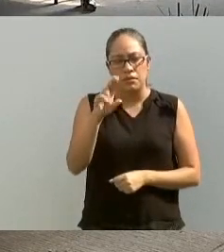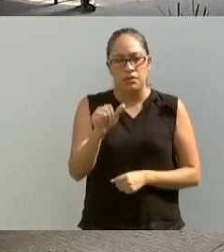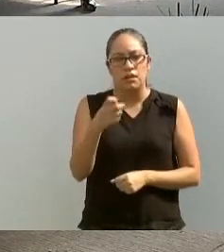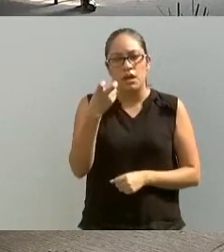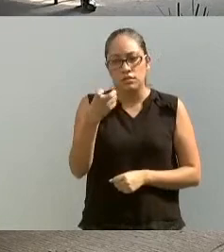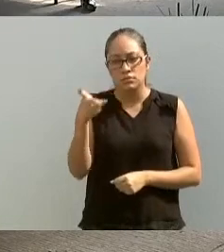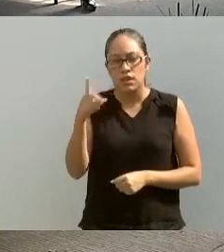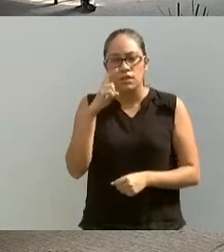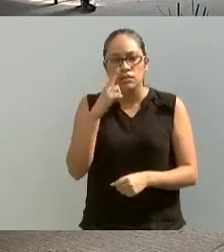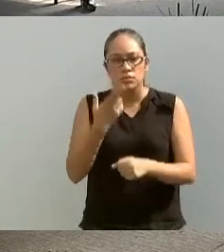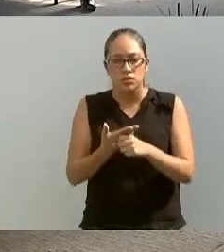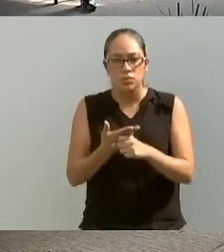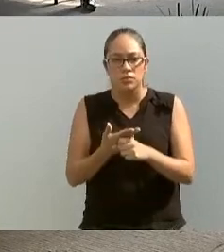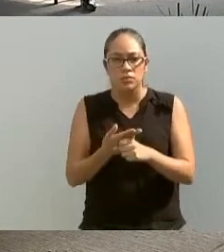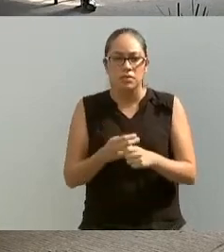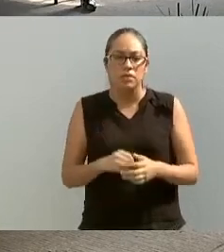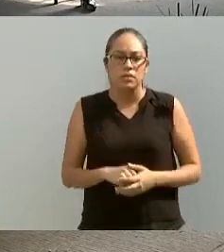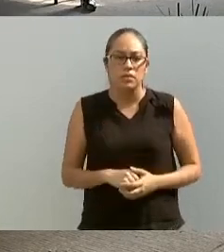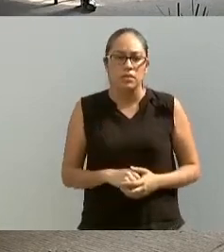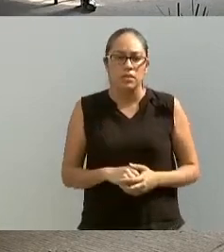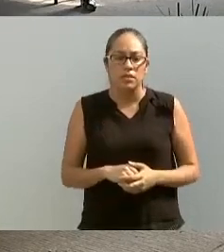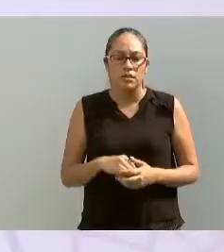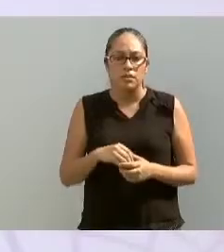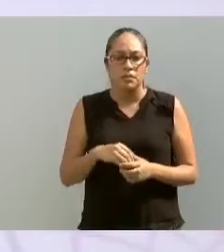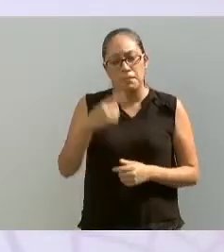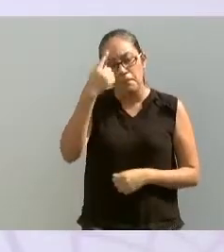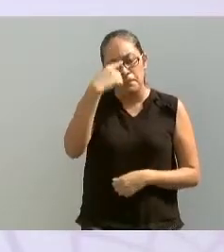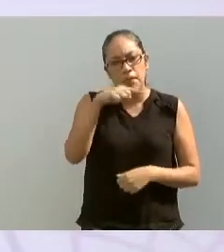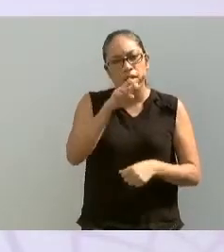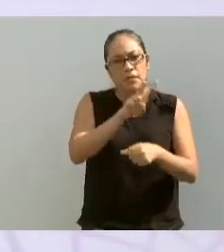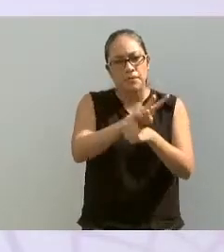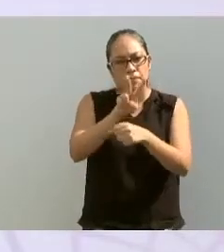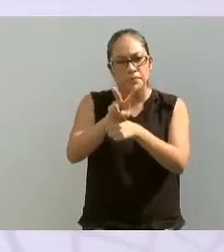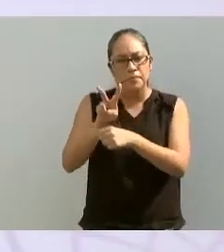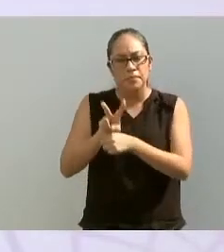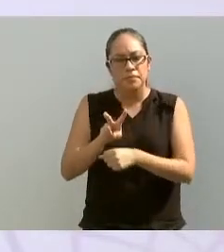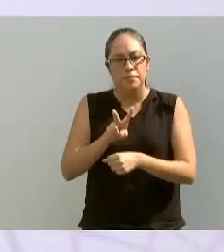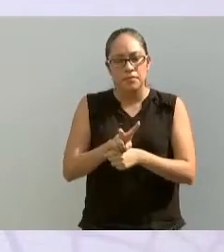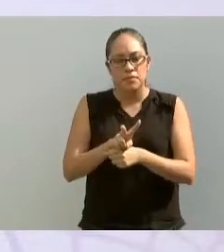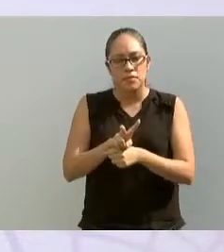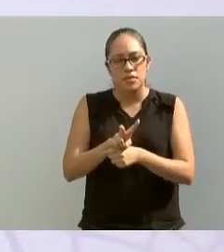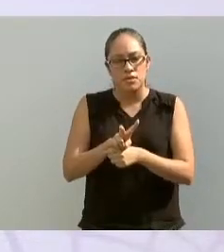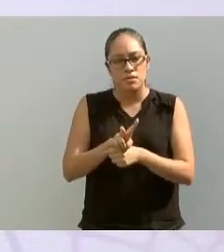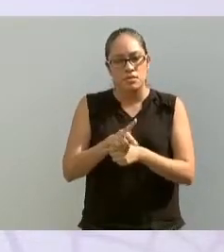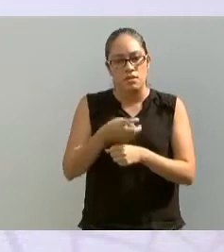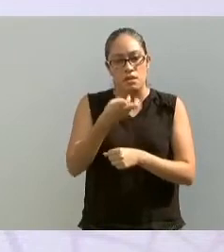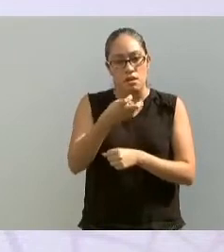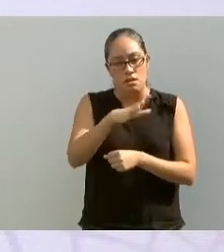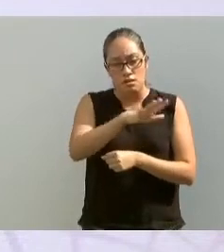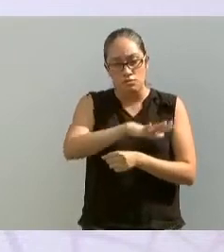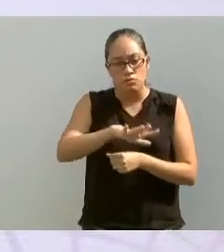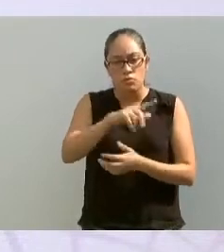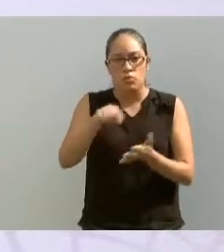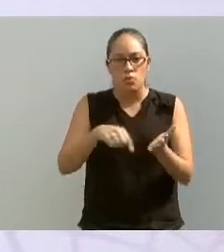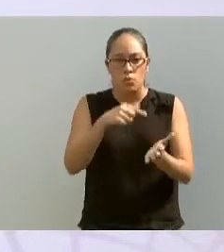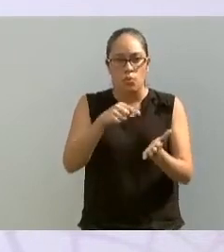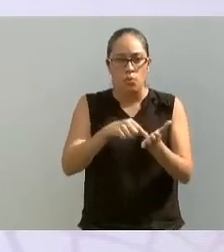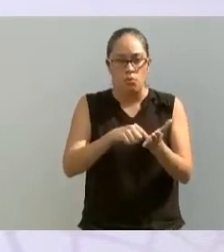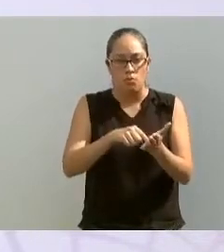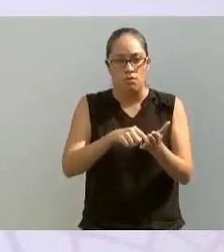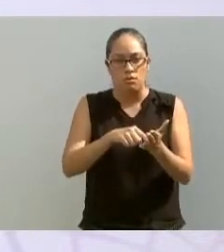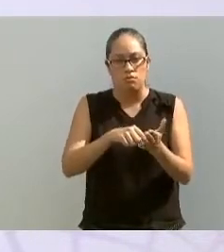encargada de vigilar las costas litorales y los puertos de